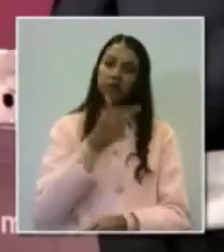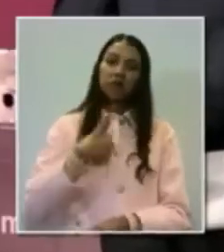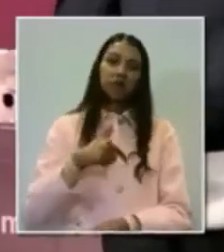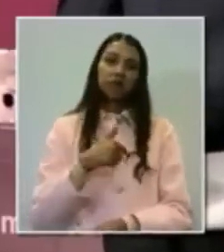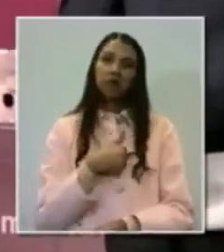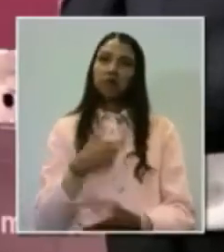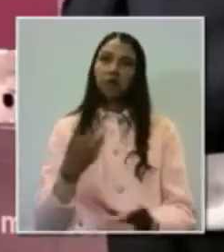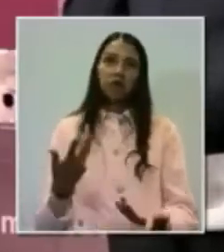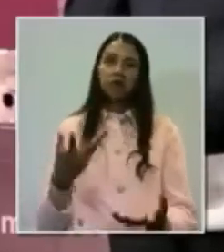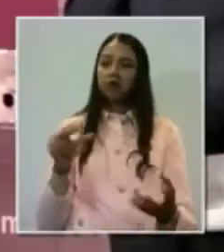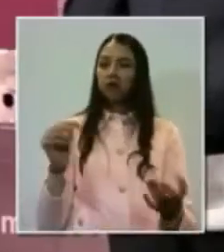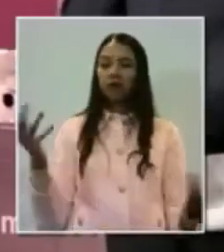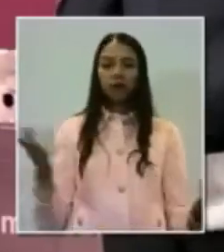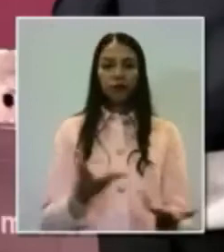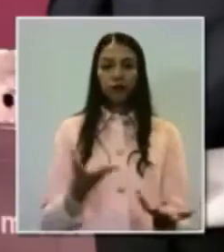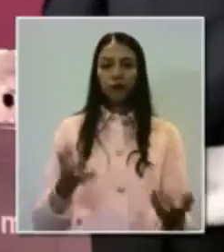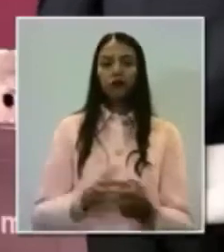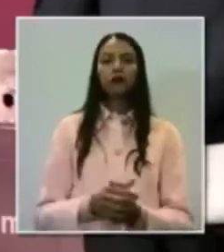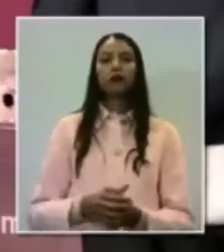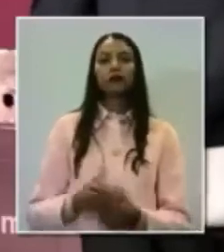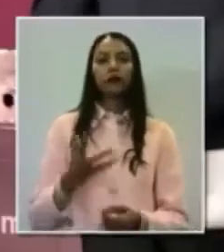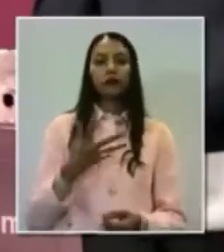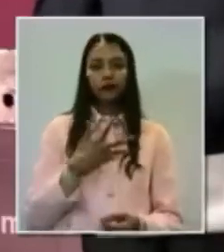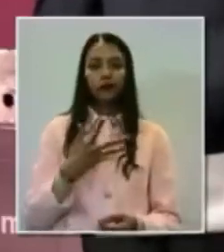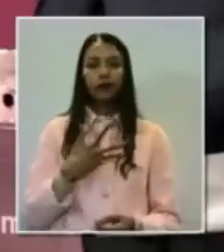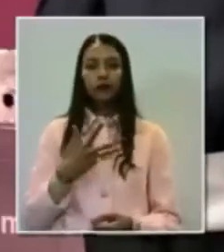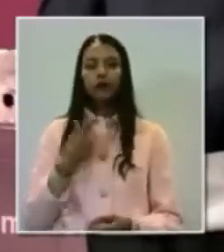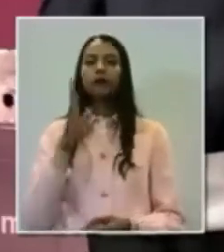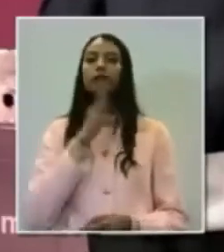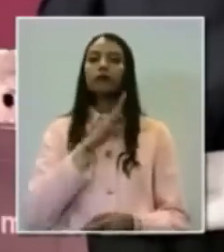lo estamos realizando. Sí hay